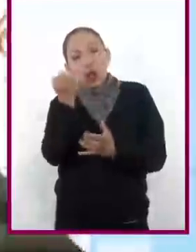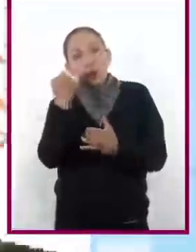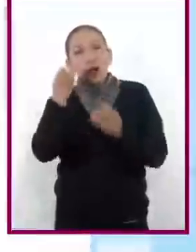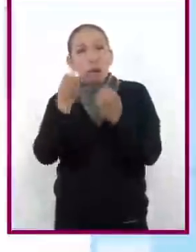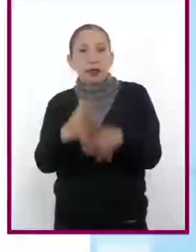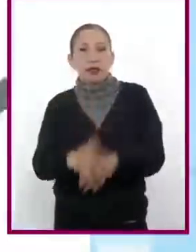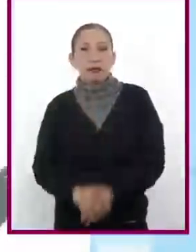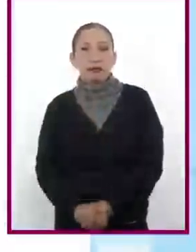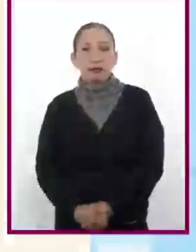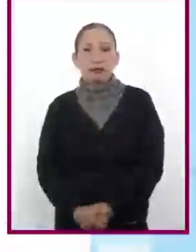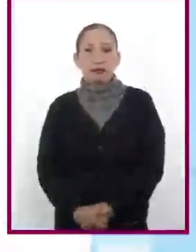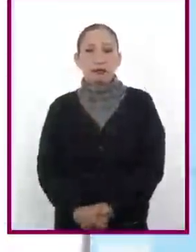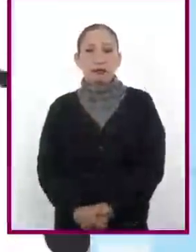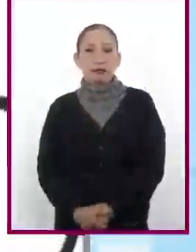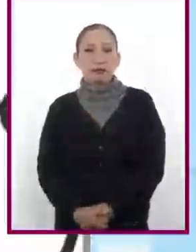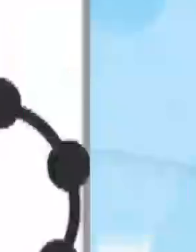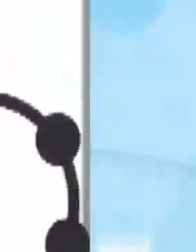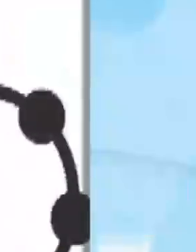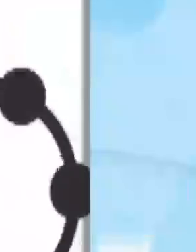se pierda.